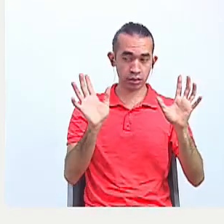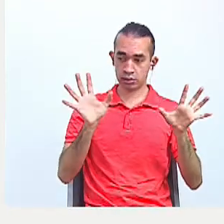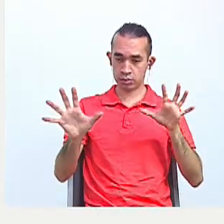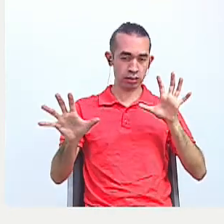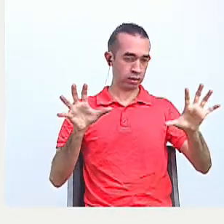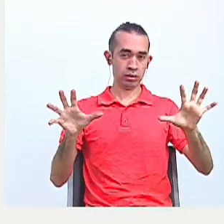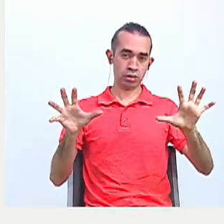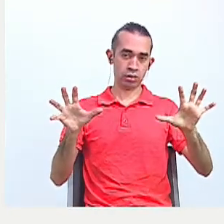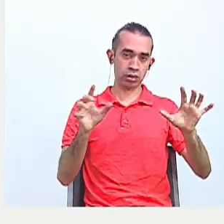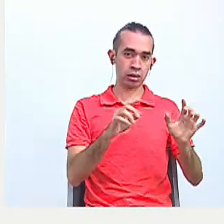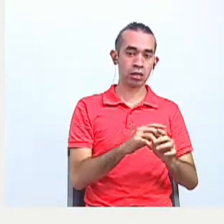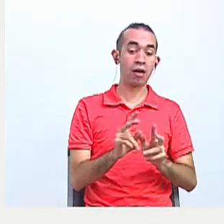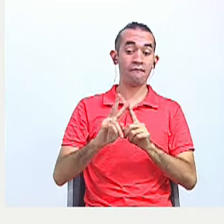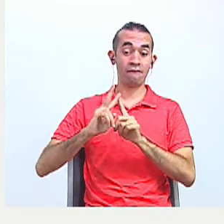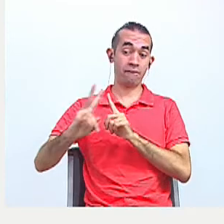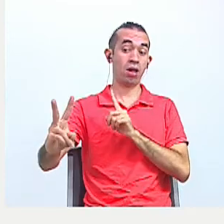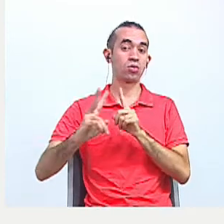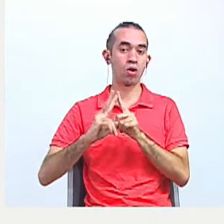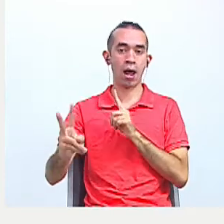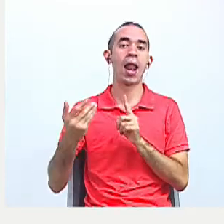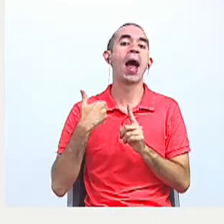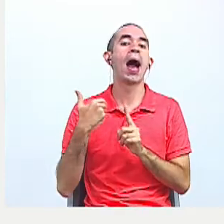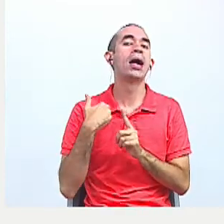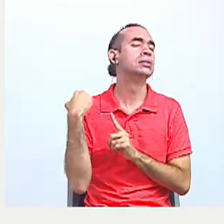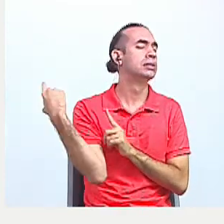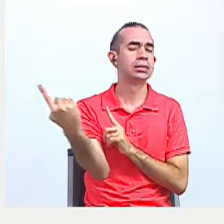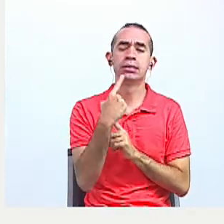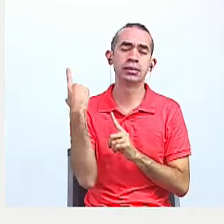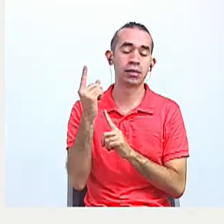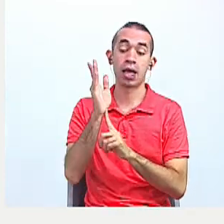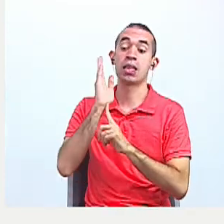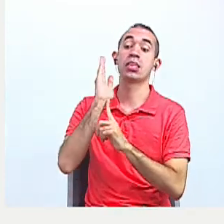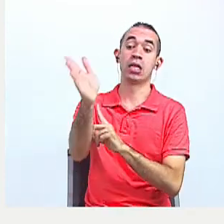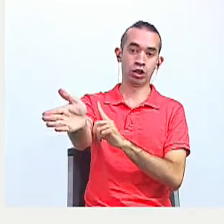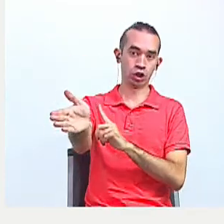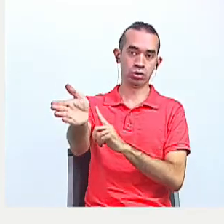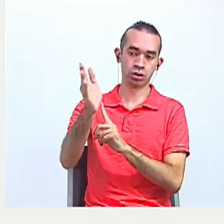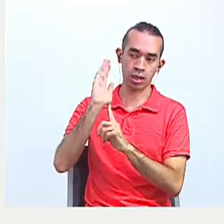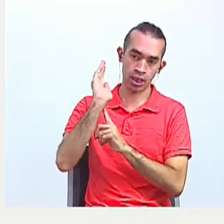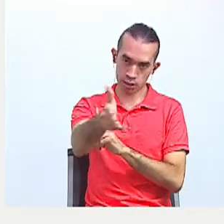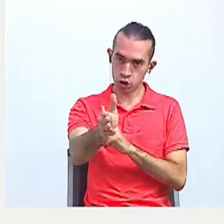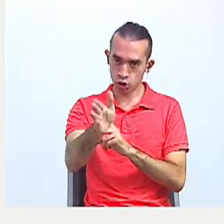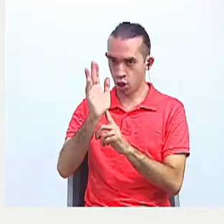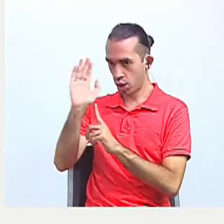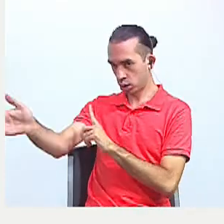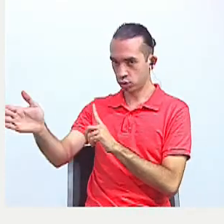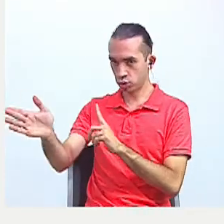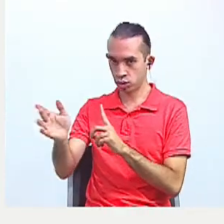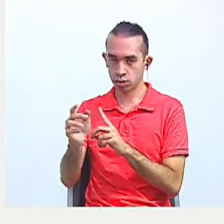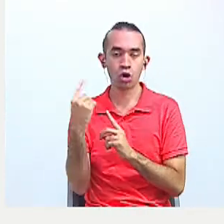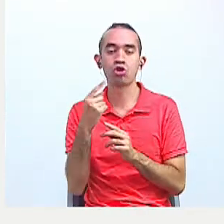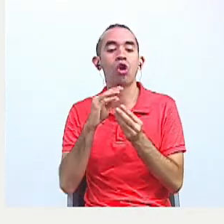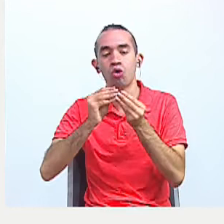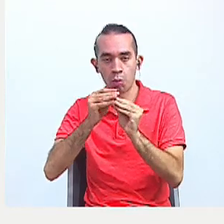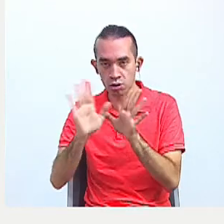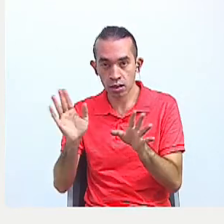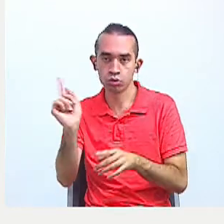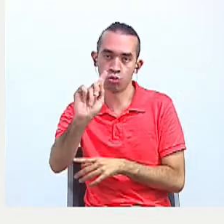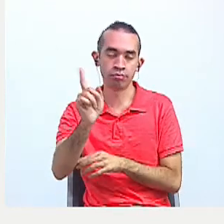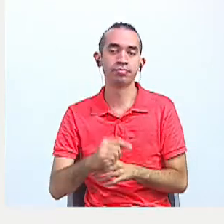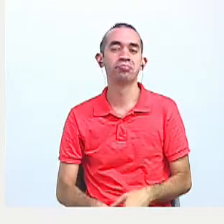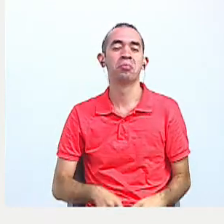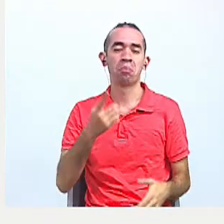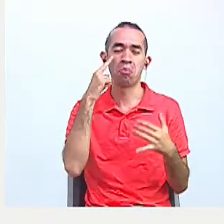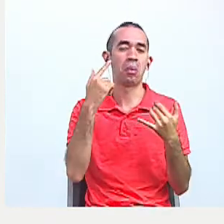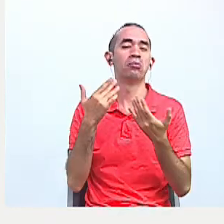que es que en la cantidad vectorial debemos siempre contar con una dirección, además de la magnitud. ¿Qué tal si vemos